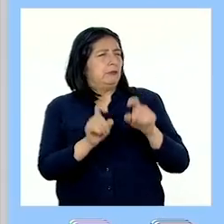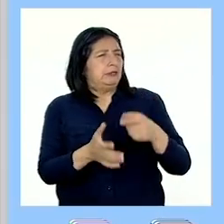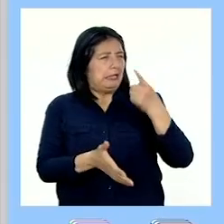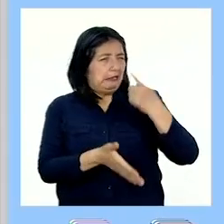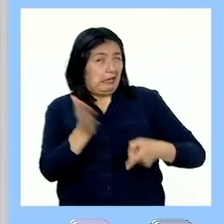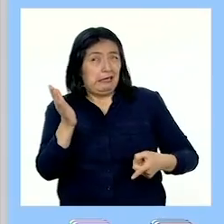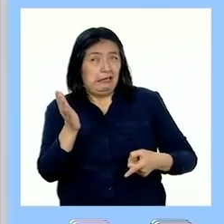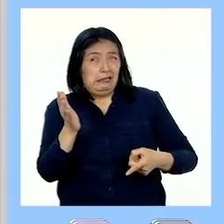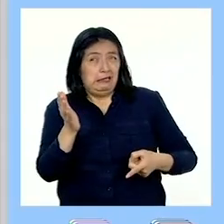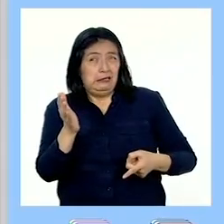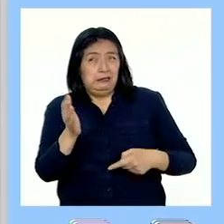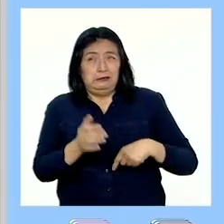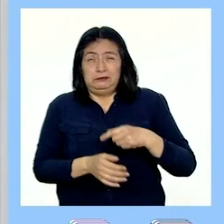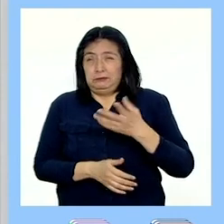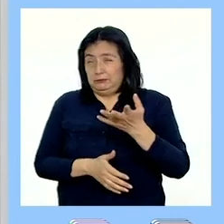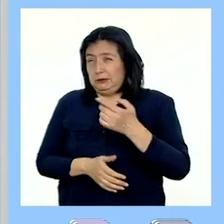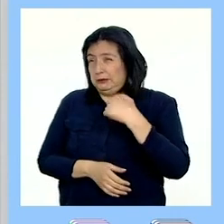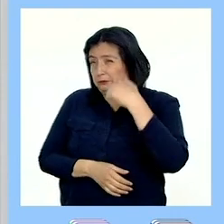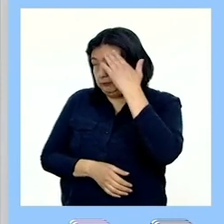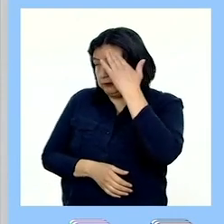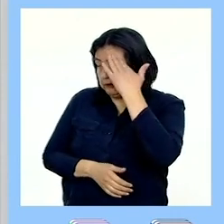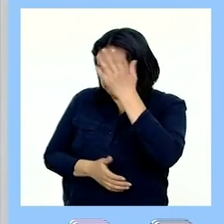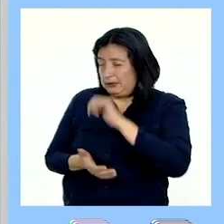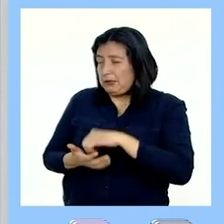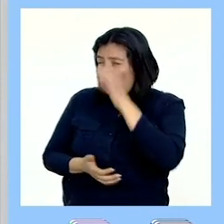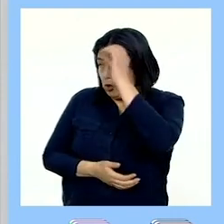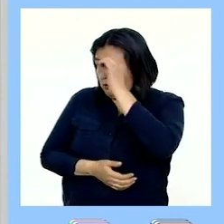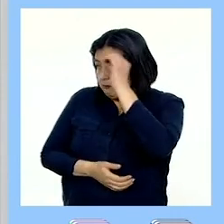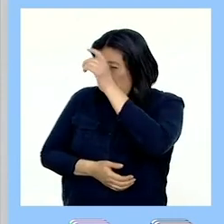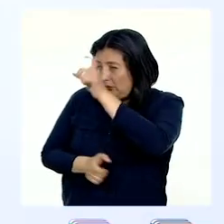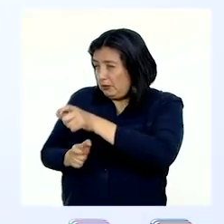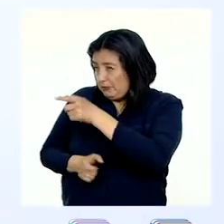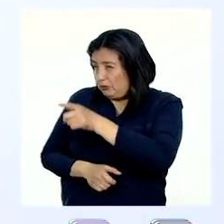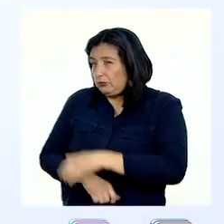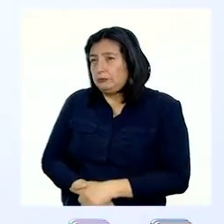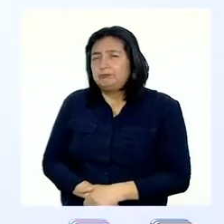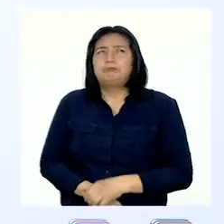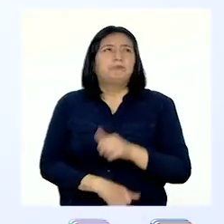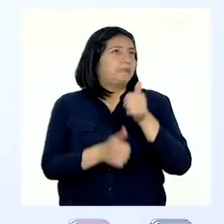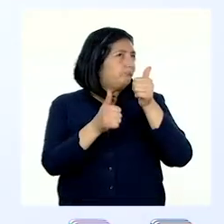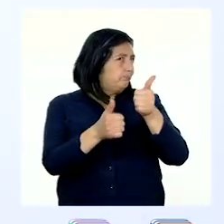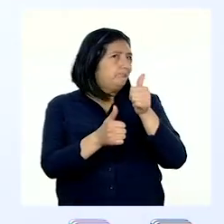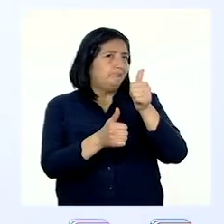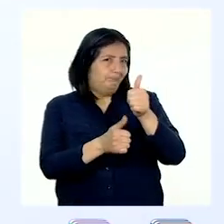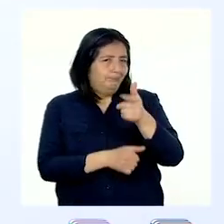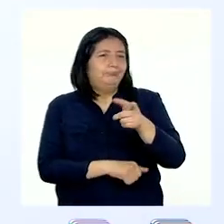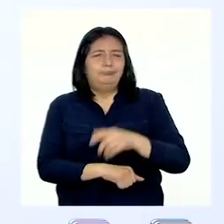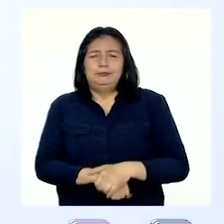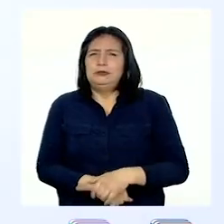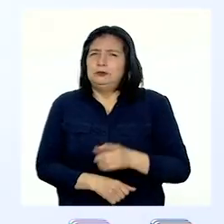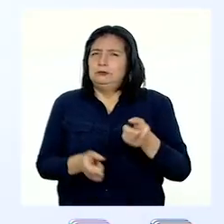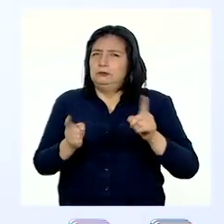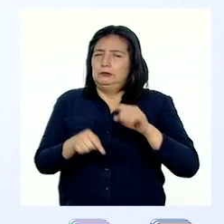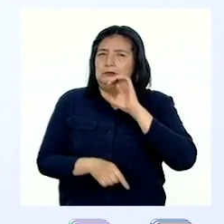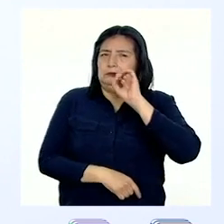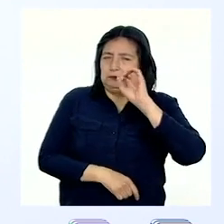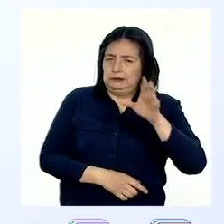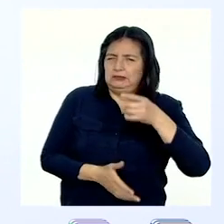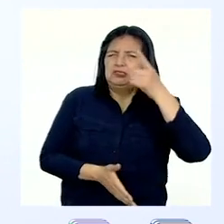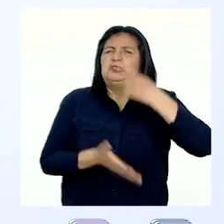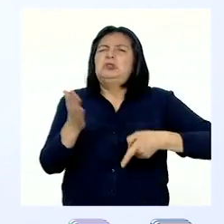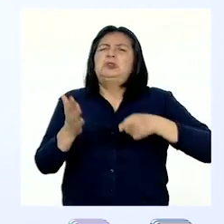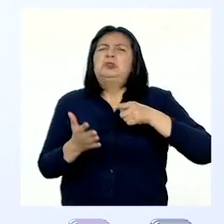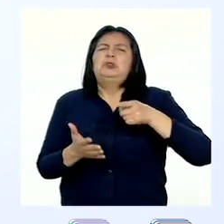¿qué? Para conocer también la opinión de alguien sobre un tema particular, ¿no le parece? Muy bien, Patricia. Cuando decimos